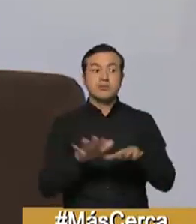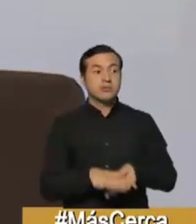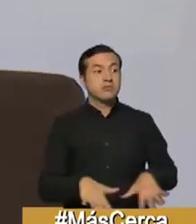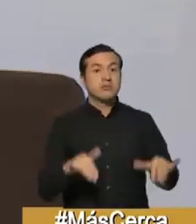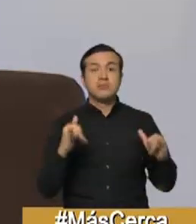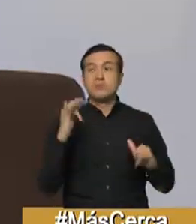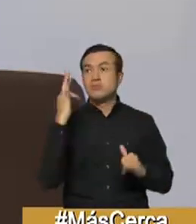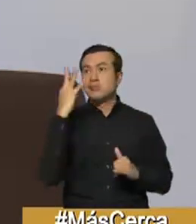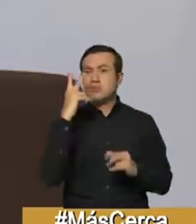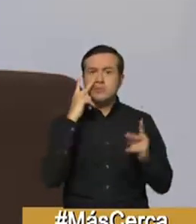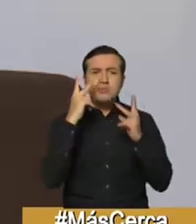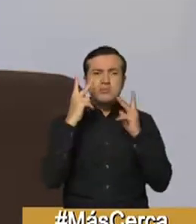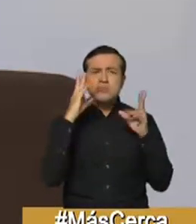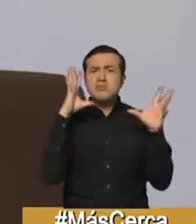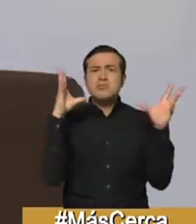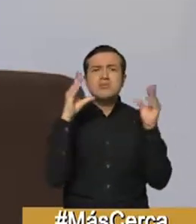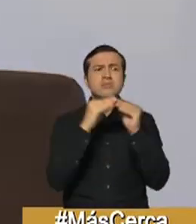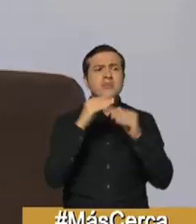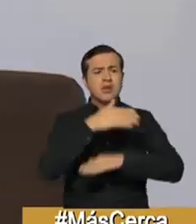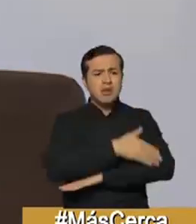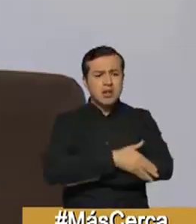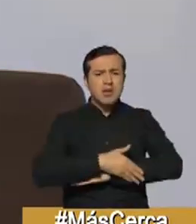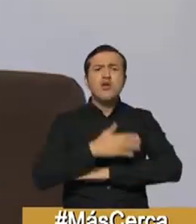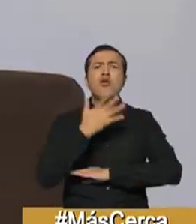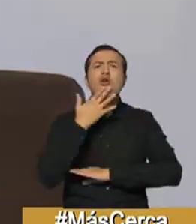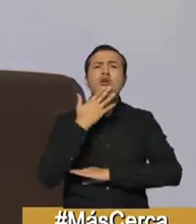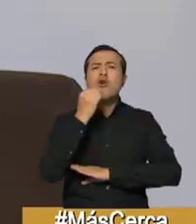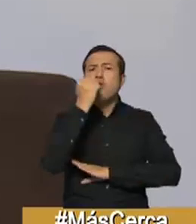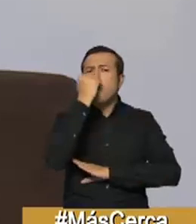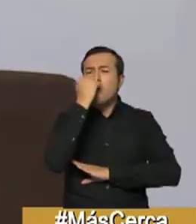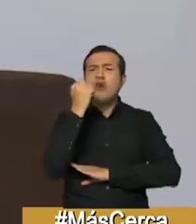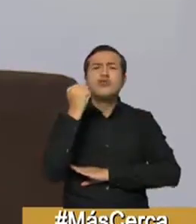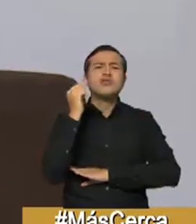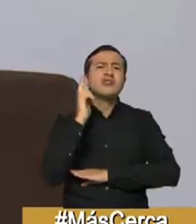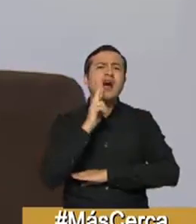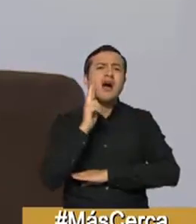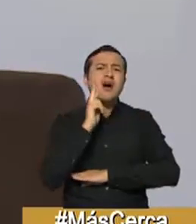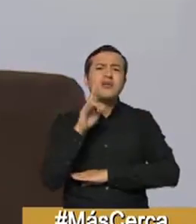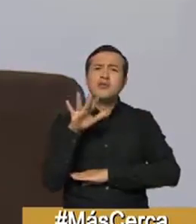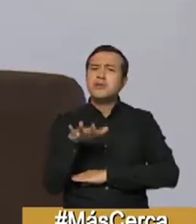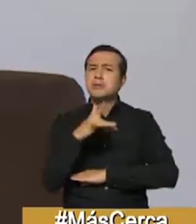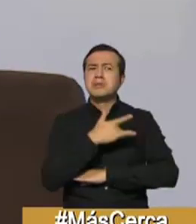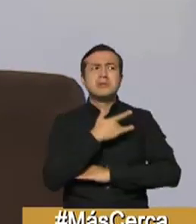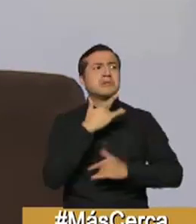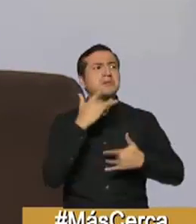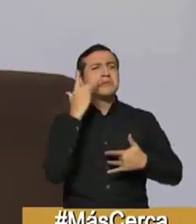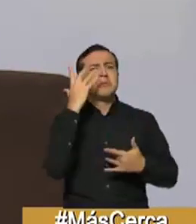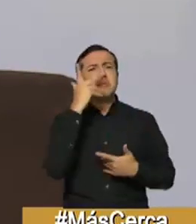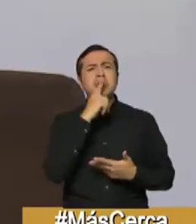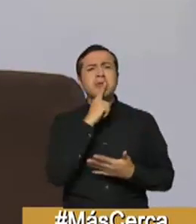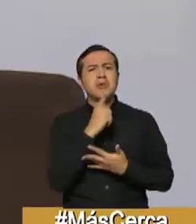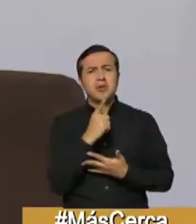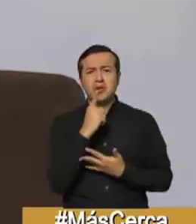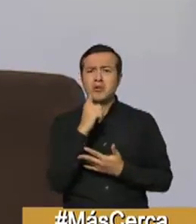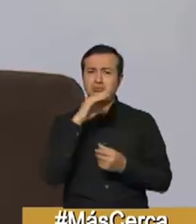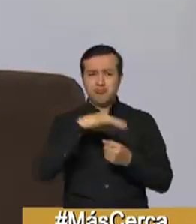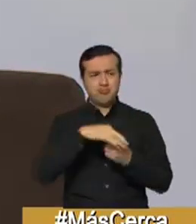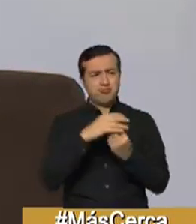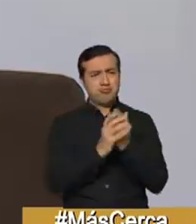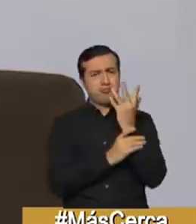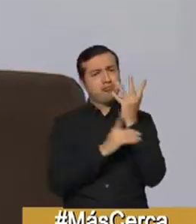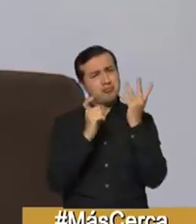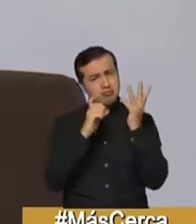época es maravilloso ver, todas las calles son rosadas y la gente debe verse estimulada justamente para sembrar esa especie de